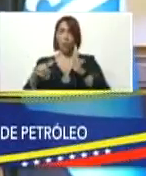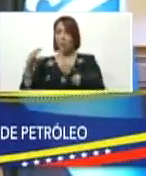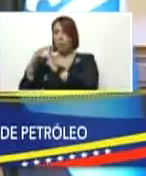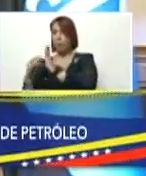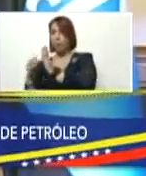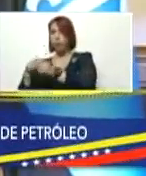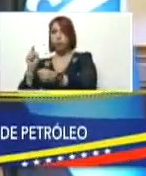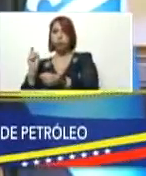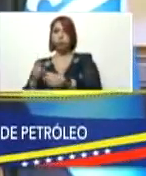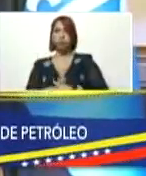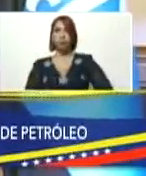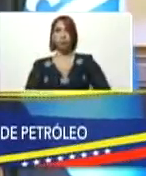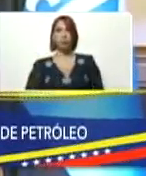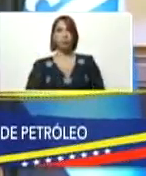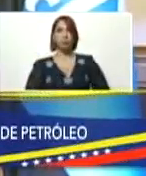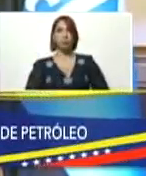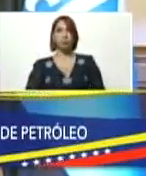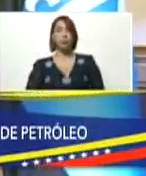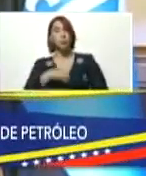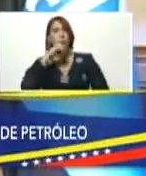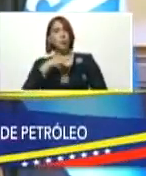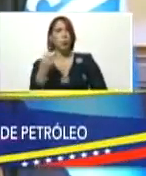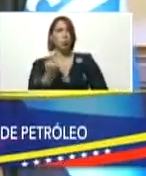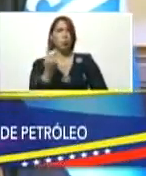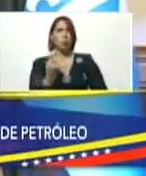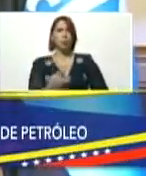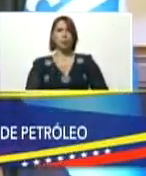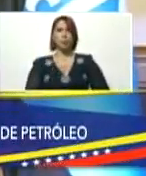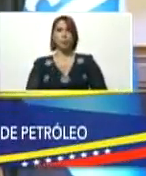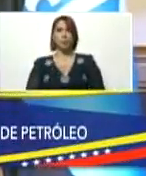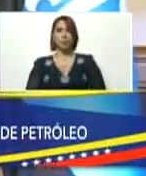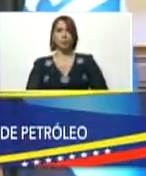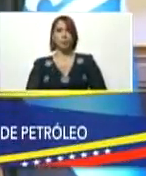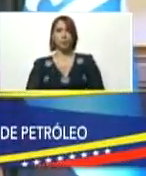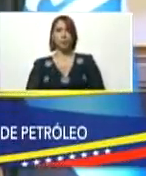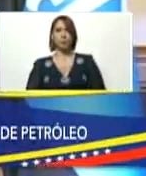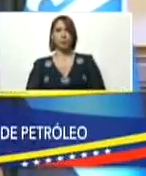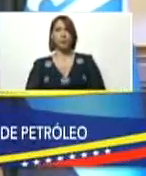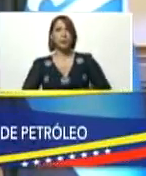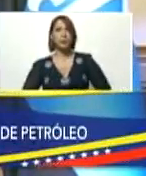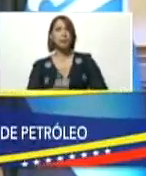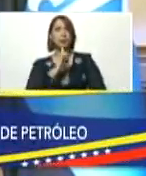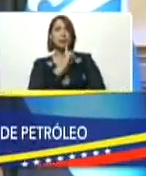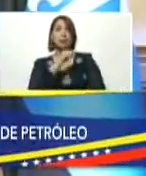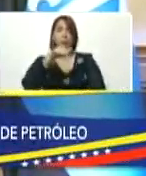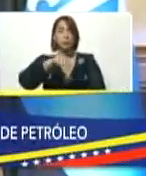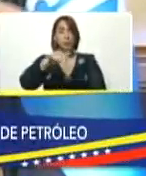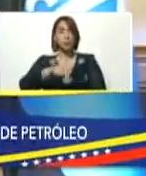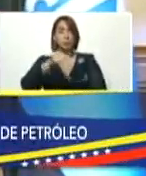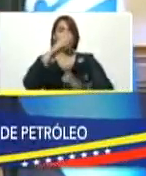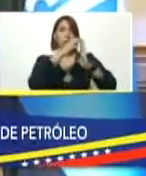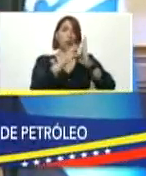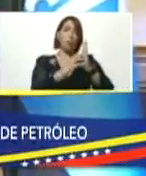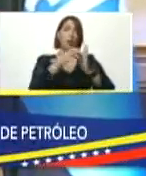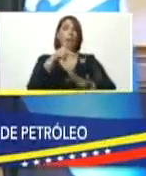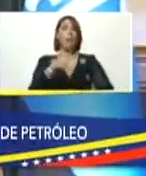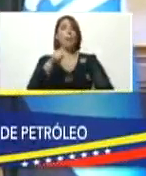OPEP. Tremendo acuerdo, histórico, único. Nació lo que se llama hoy por hoy la OPEP